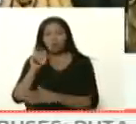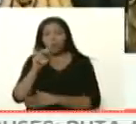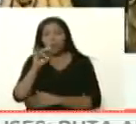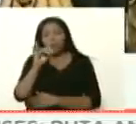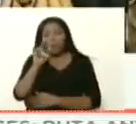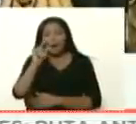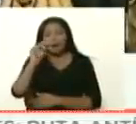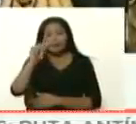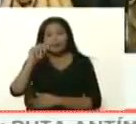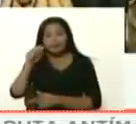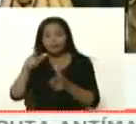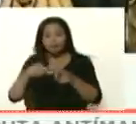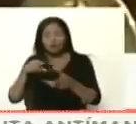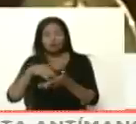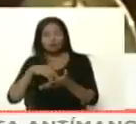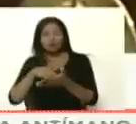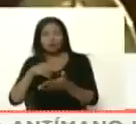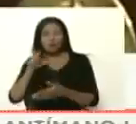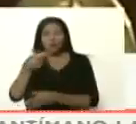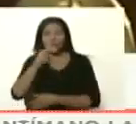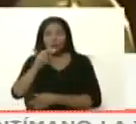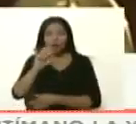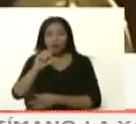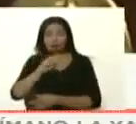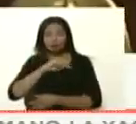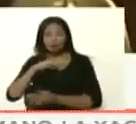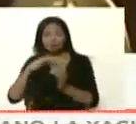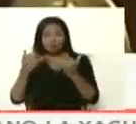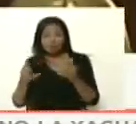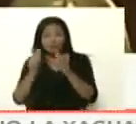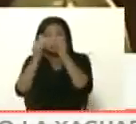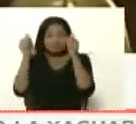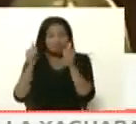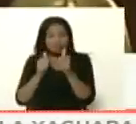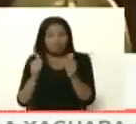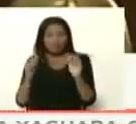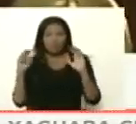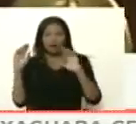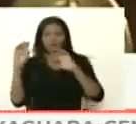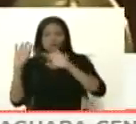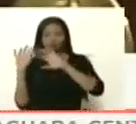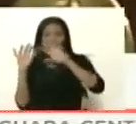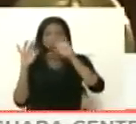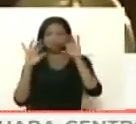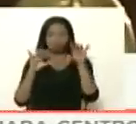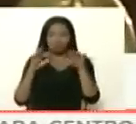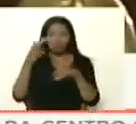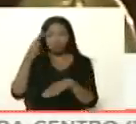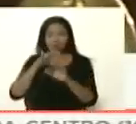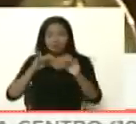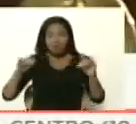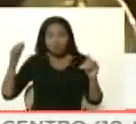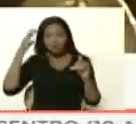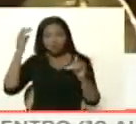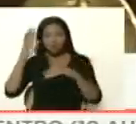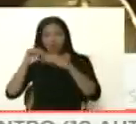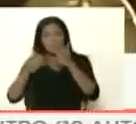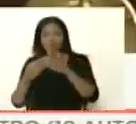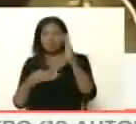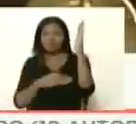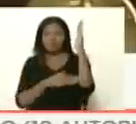¿verdad? En este momento nosotros tenemos activado todo el sistema de carga que va desde Puerto Cabello hasta Braure y Barquisimeto. Sin